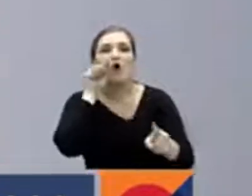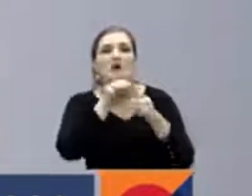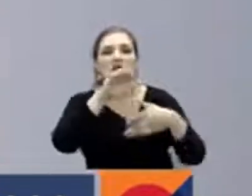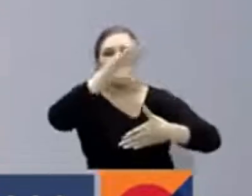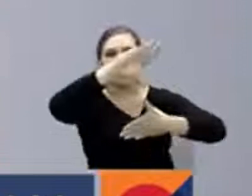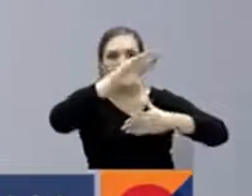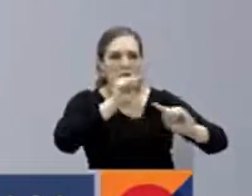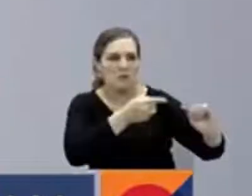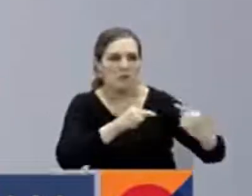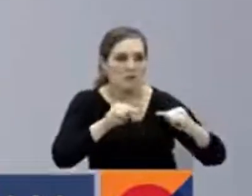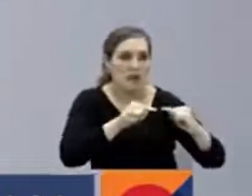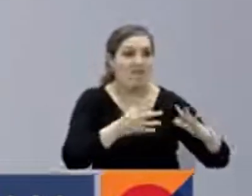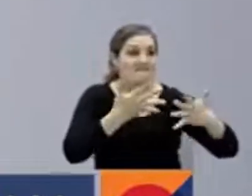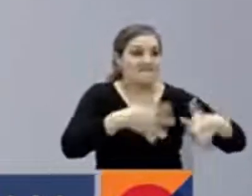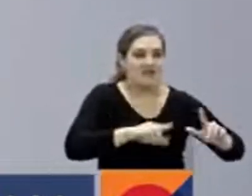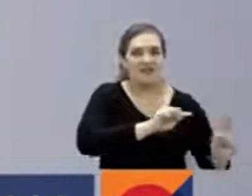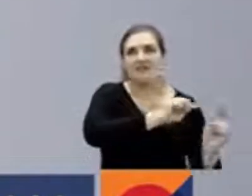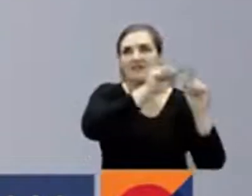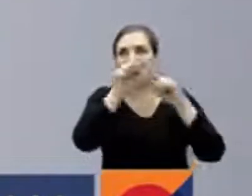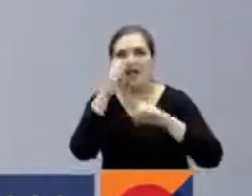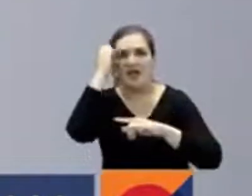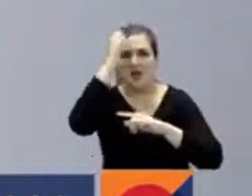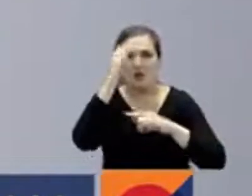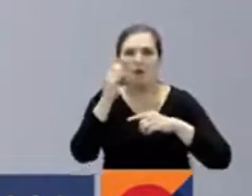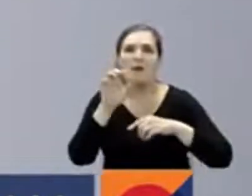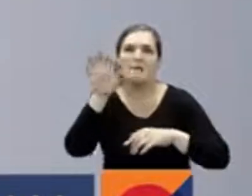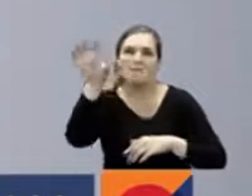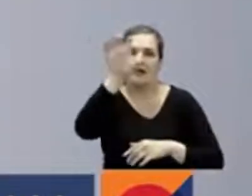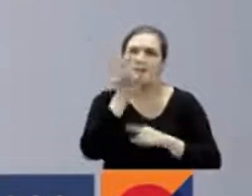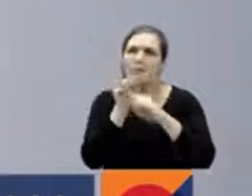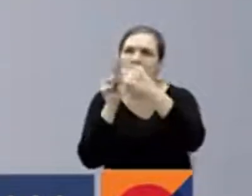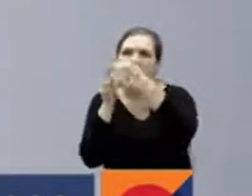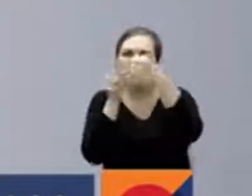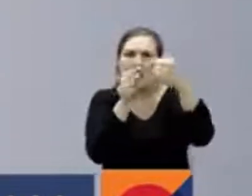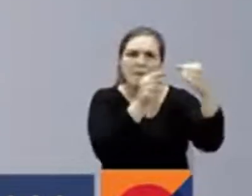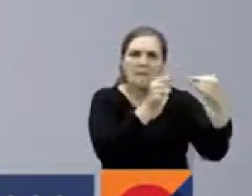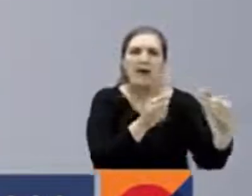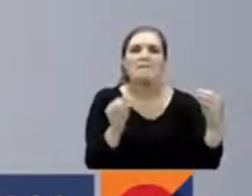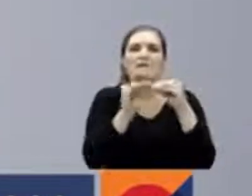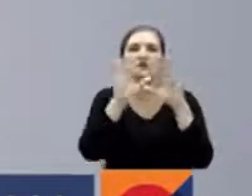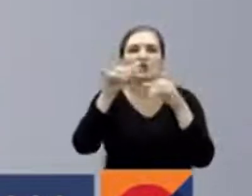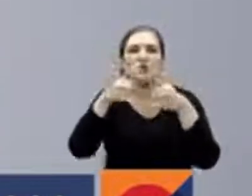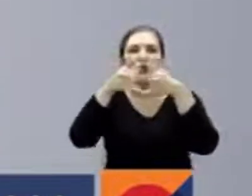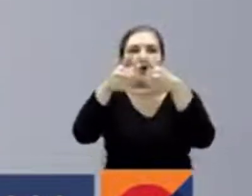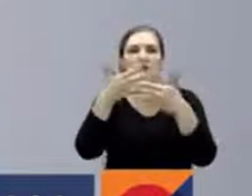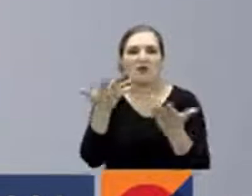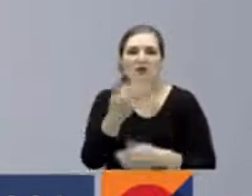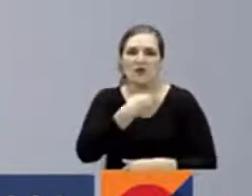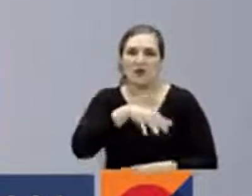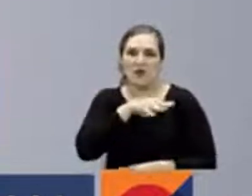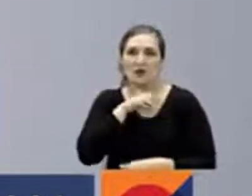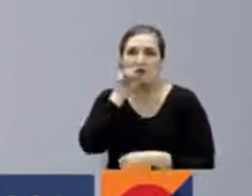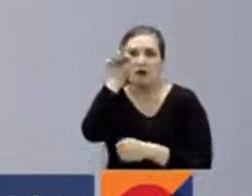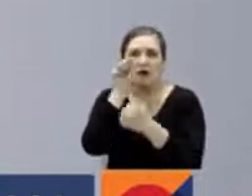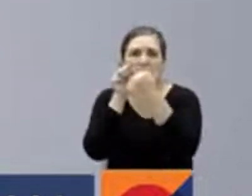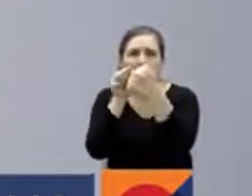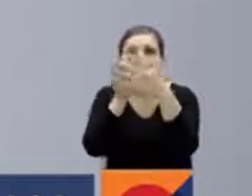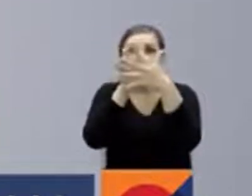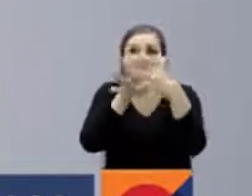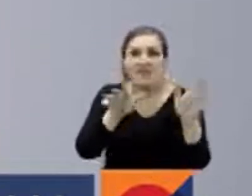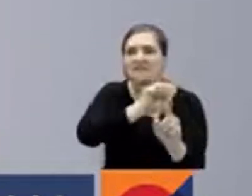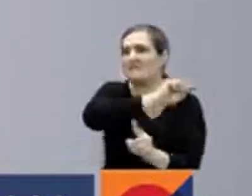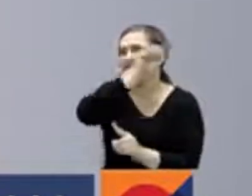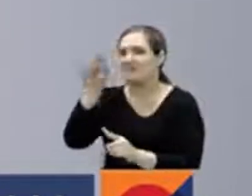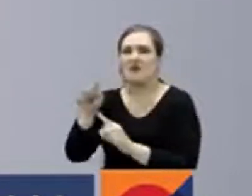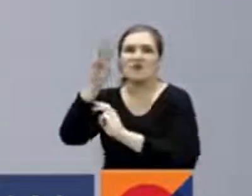Europa para realizar una gira por varios países y jugar en el Challenger Cup Croacia 2022 y finalmente ultimará detalles